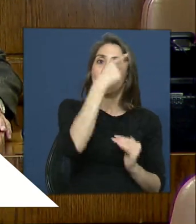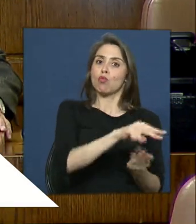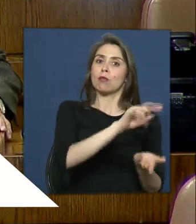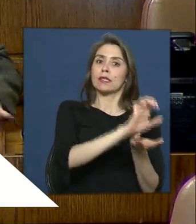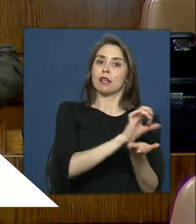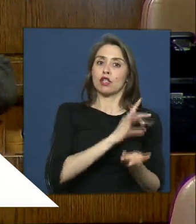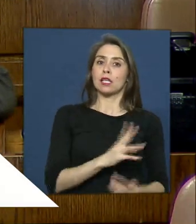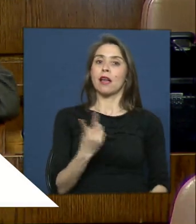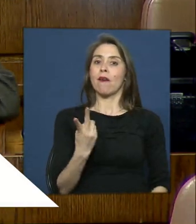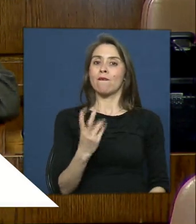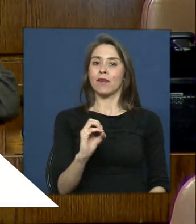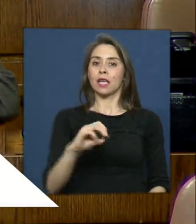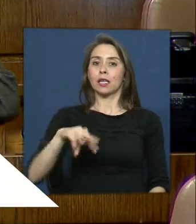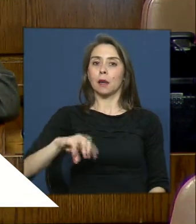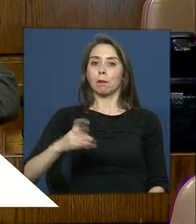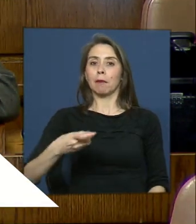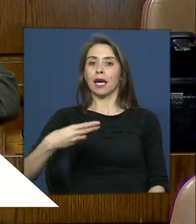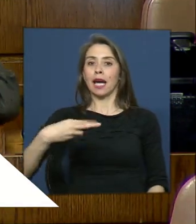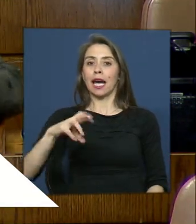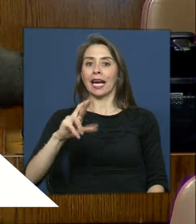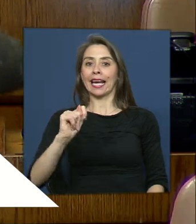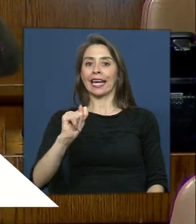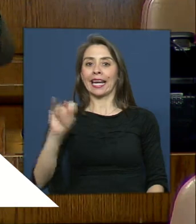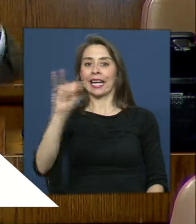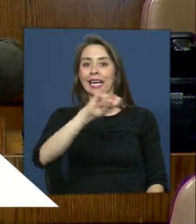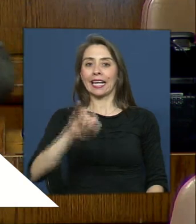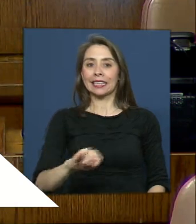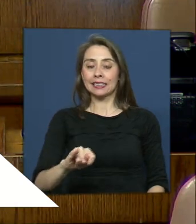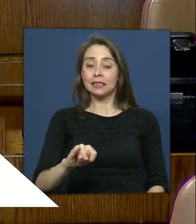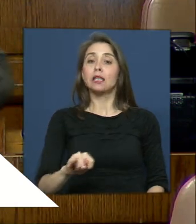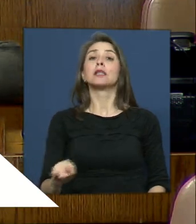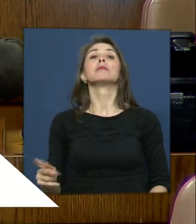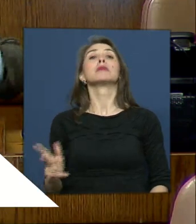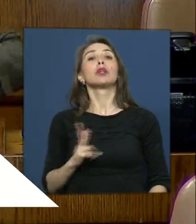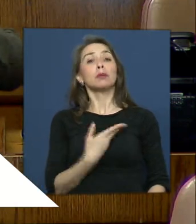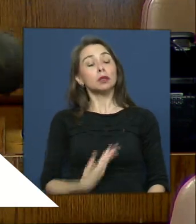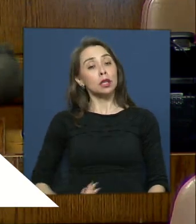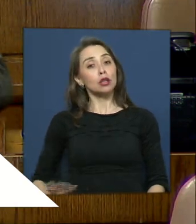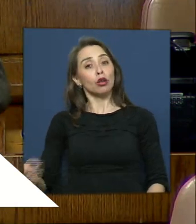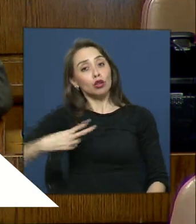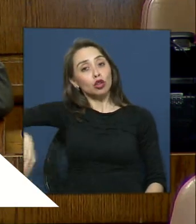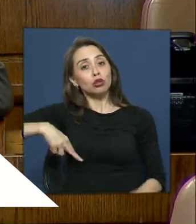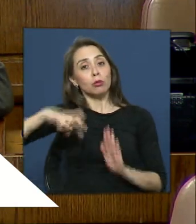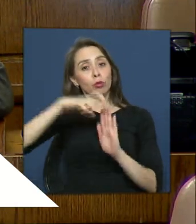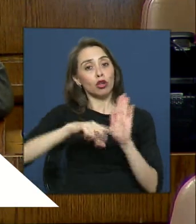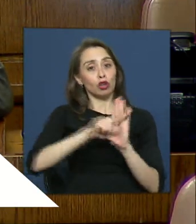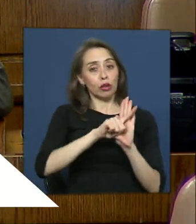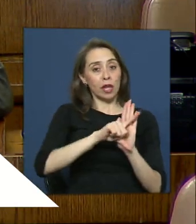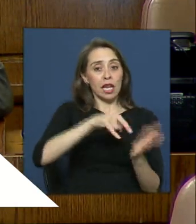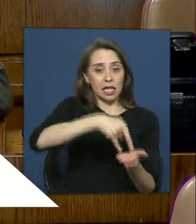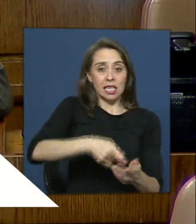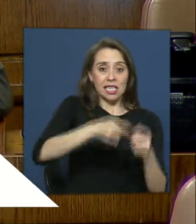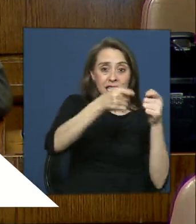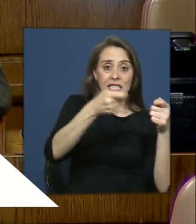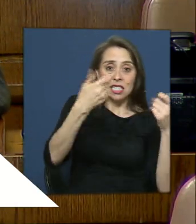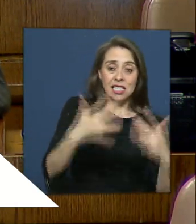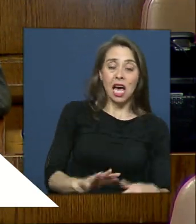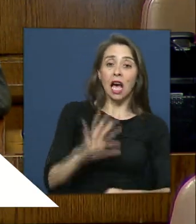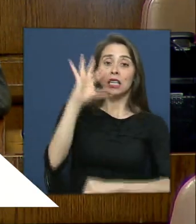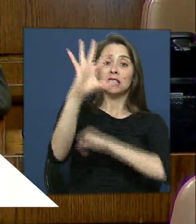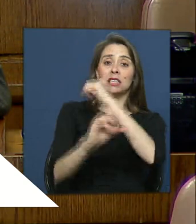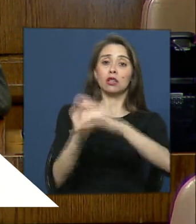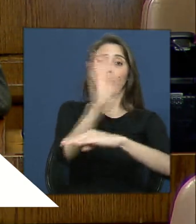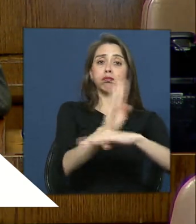MHz. Señor presidente, nosotros presentamos un proyecto de ley que la Comisión de Transporte no ha tocado en